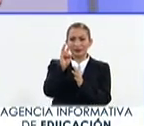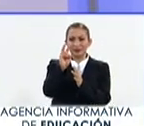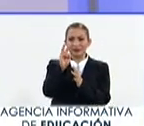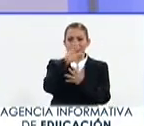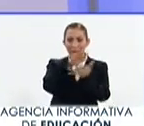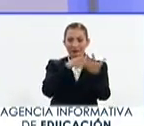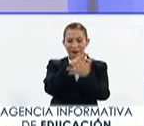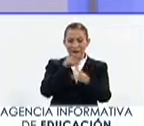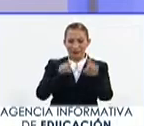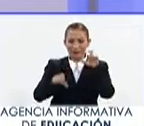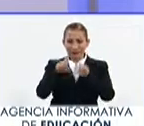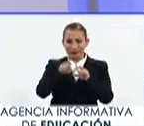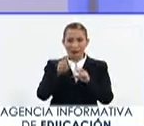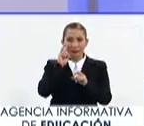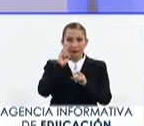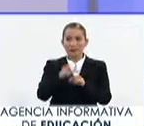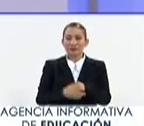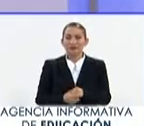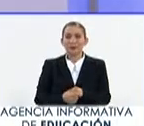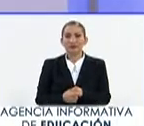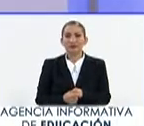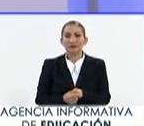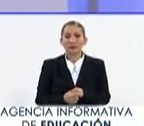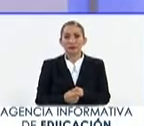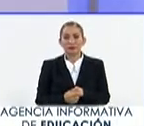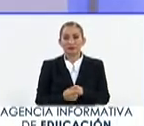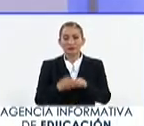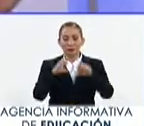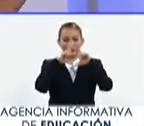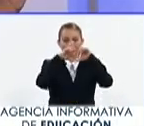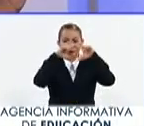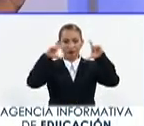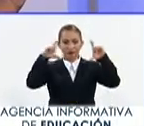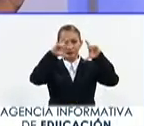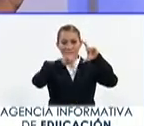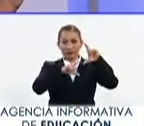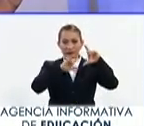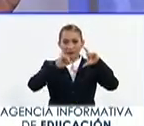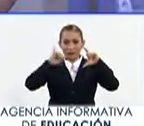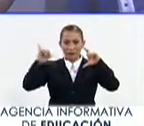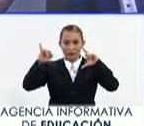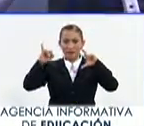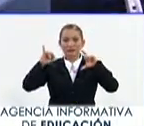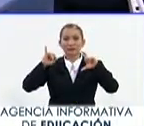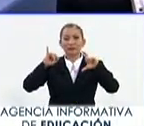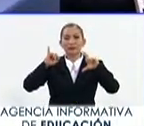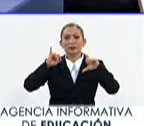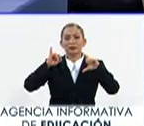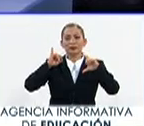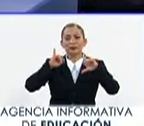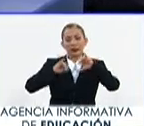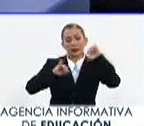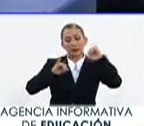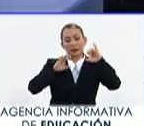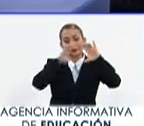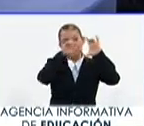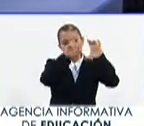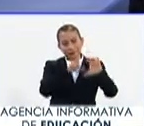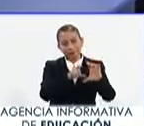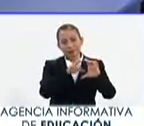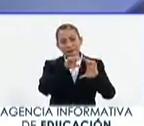una tabla periódica de frente a nosotros, el bloque S está a nuestra izquierda, ¿sí?